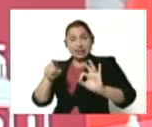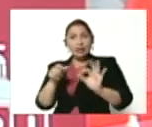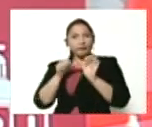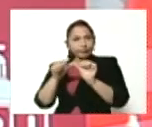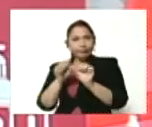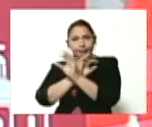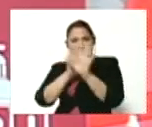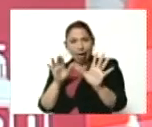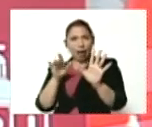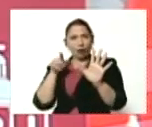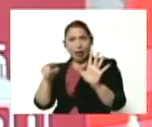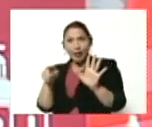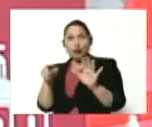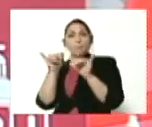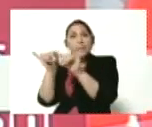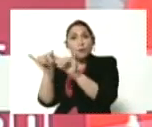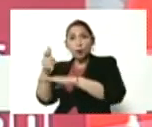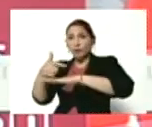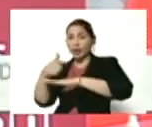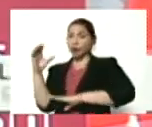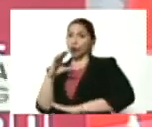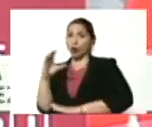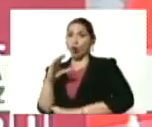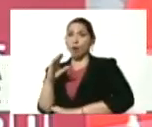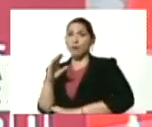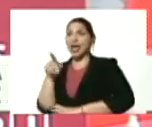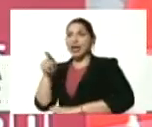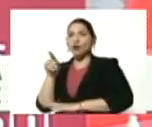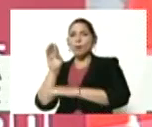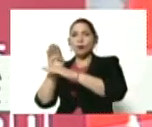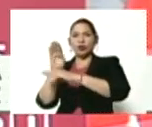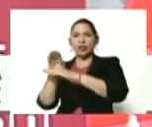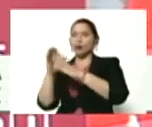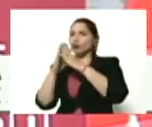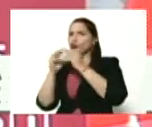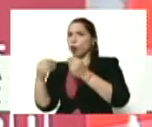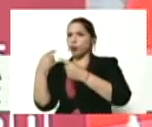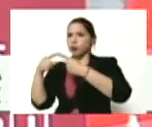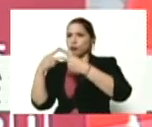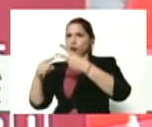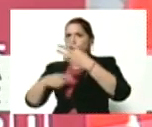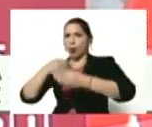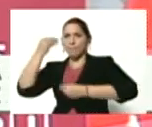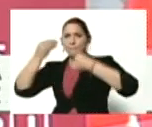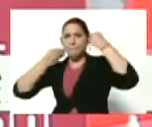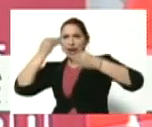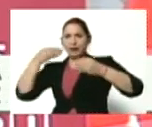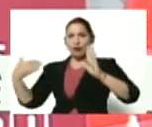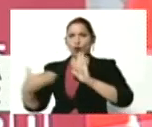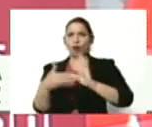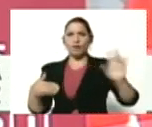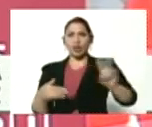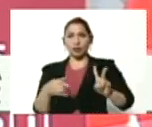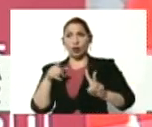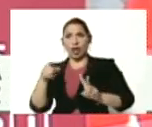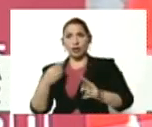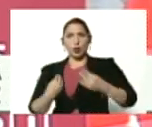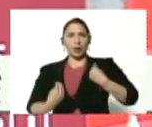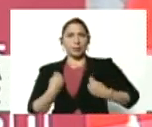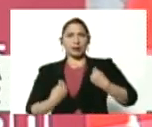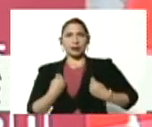que eran ellos quienes estaban amparando todos estos planes contra Venezuela.